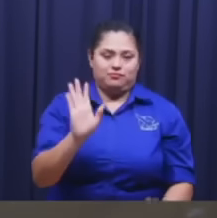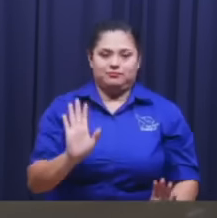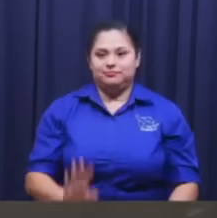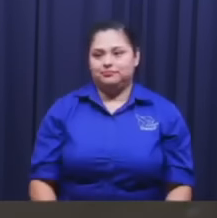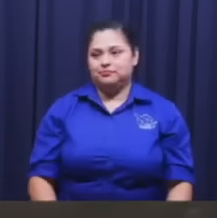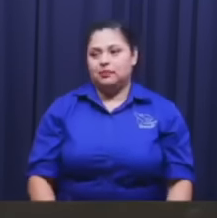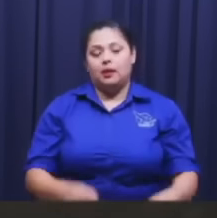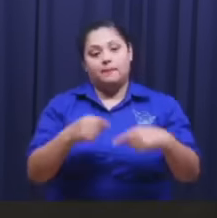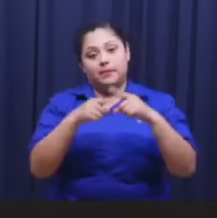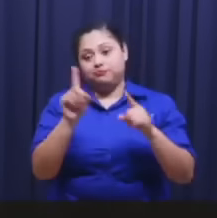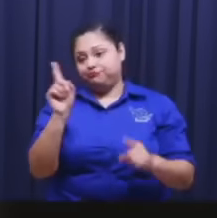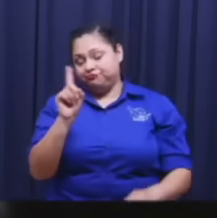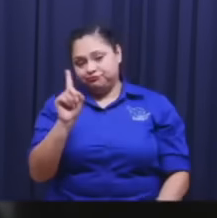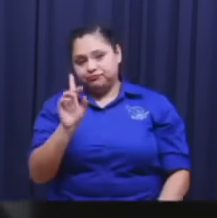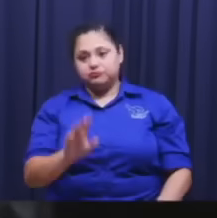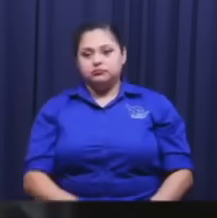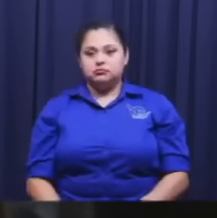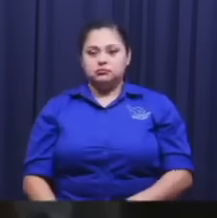Pero si no,